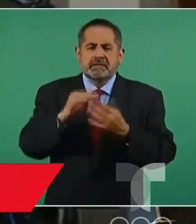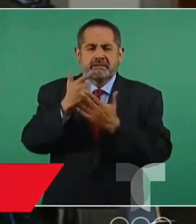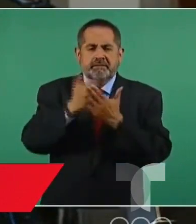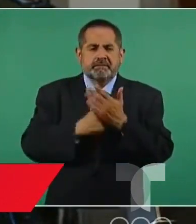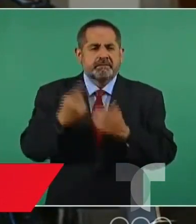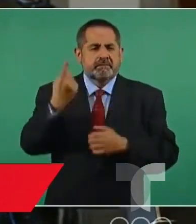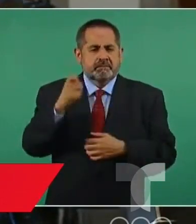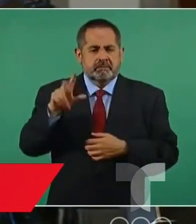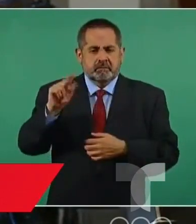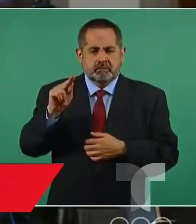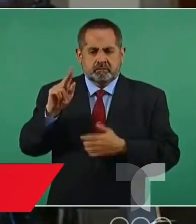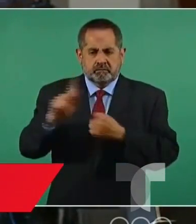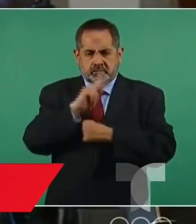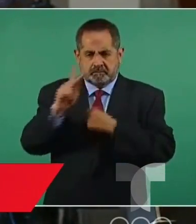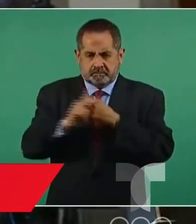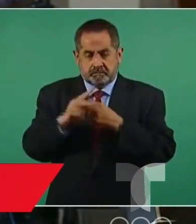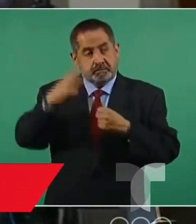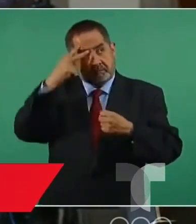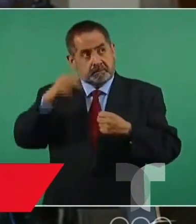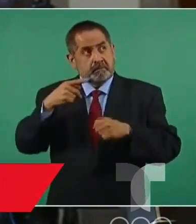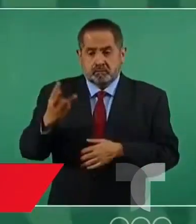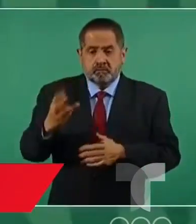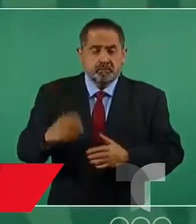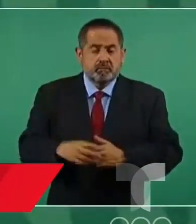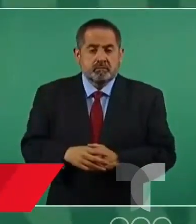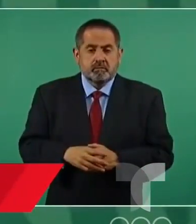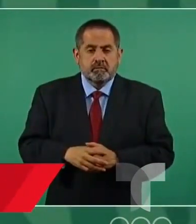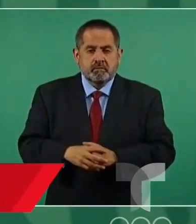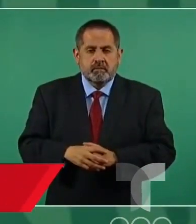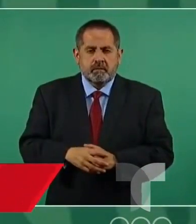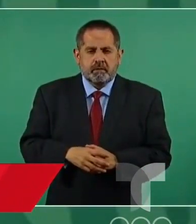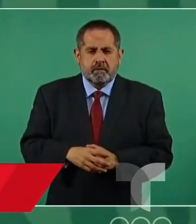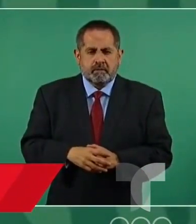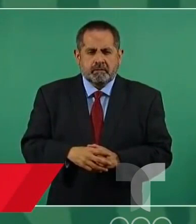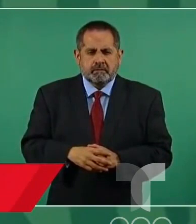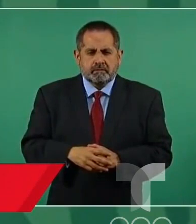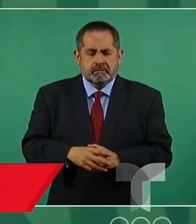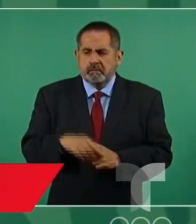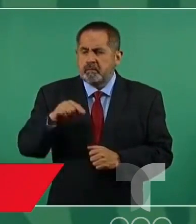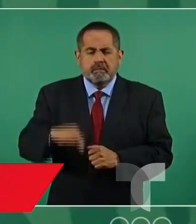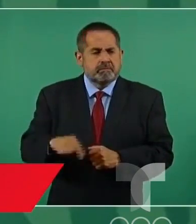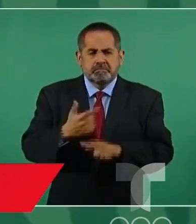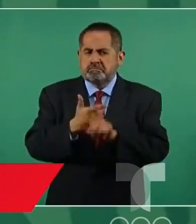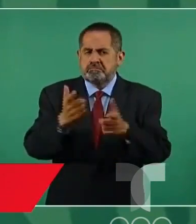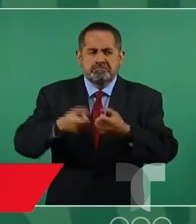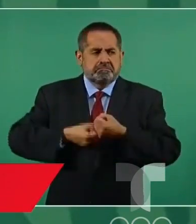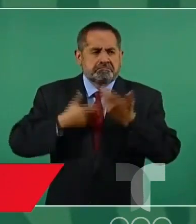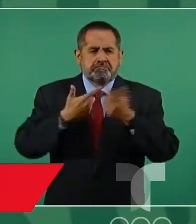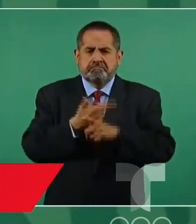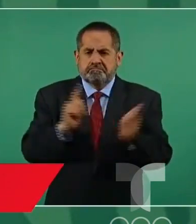de 180 países a México en el número 143. Pues aquí hay libertades.